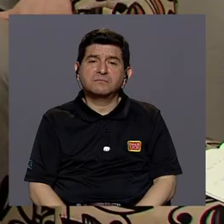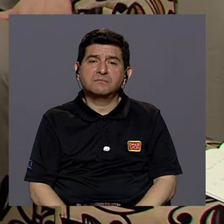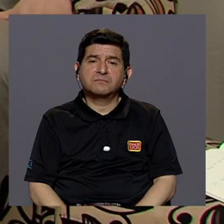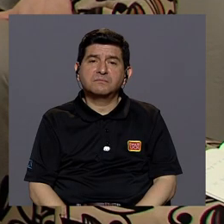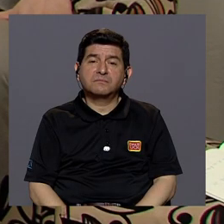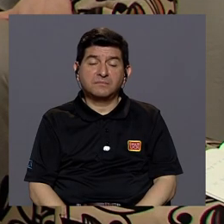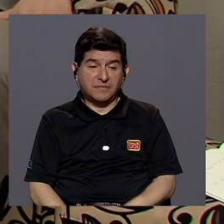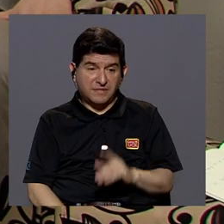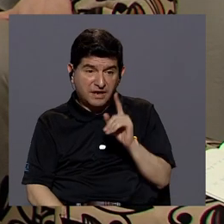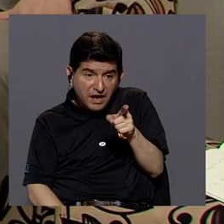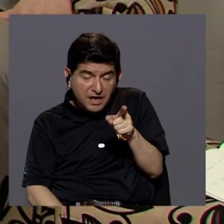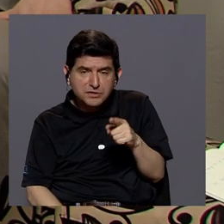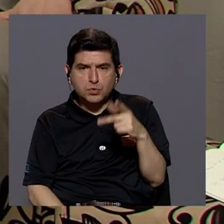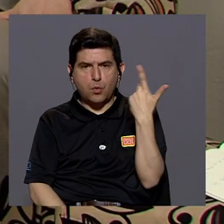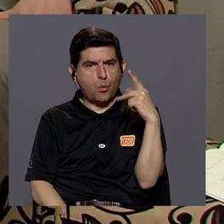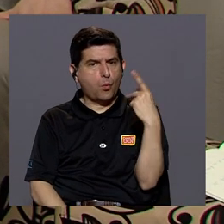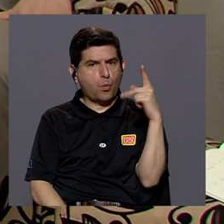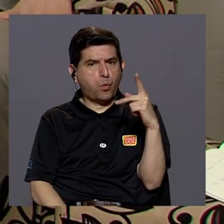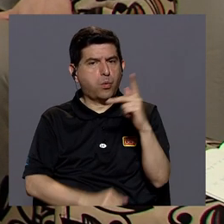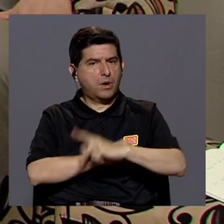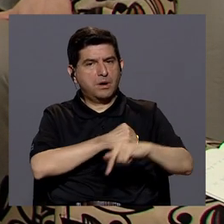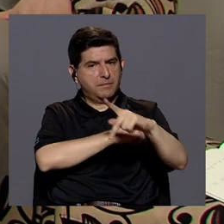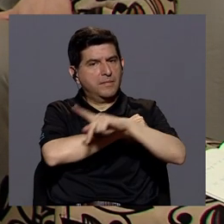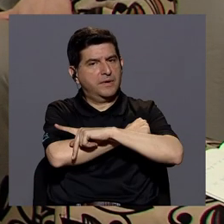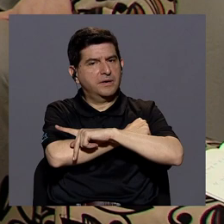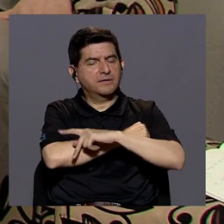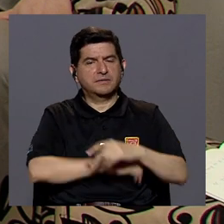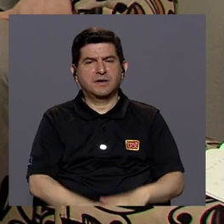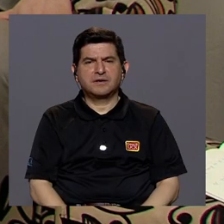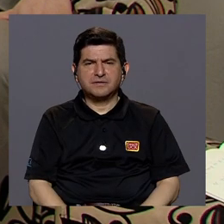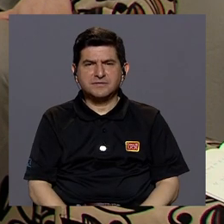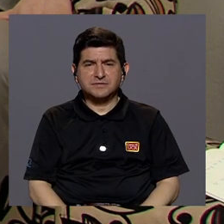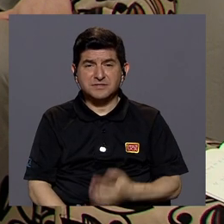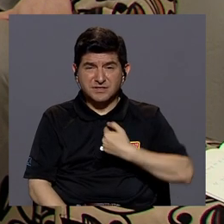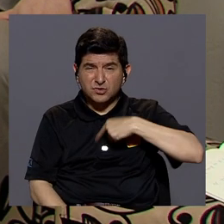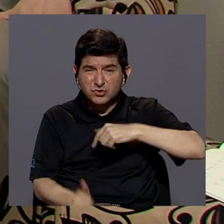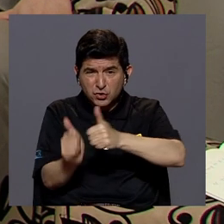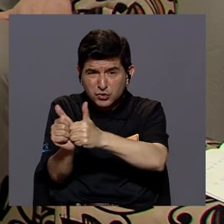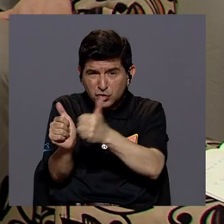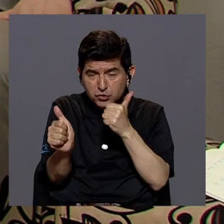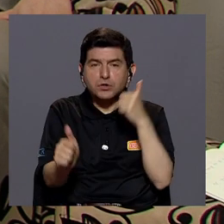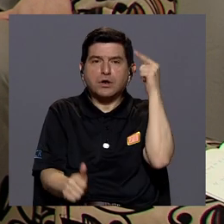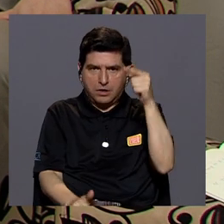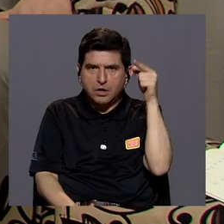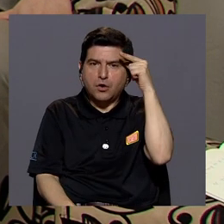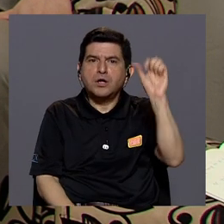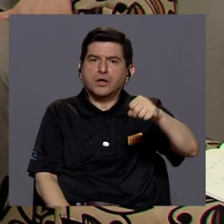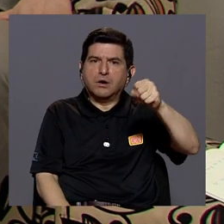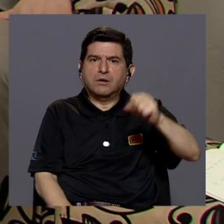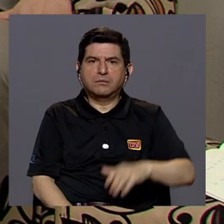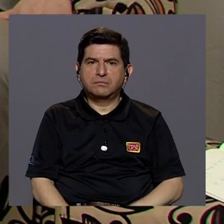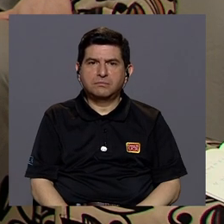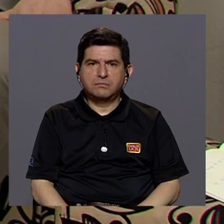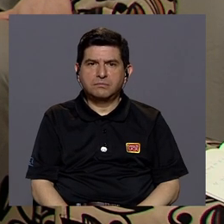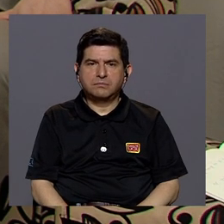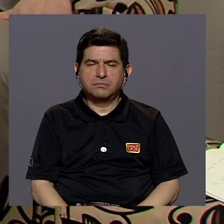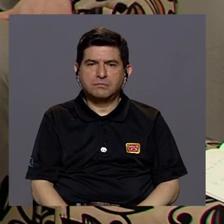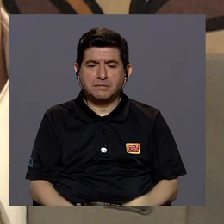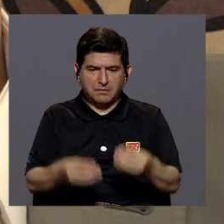Eso es muy peligroso en un país. ¿Estamos echando para atrás? Por supuesto. Se pierde